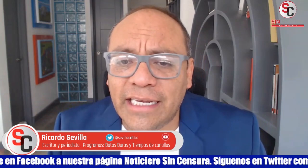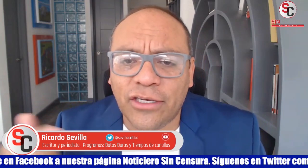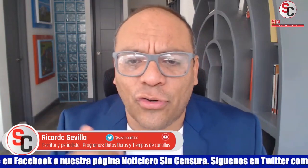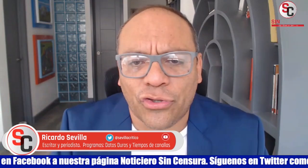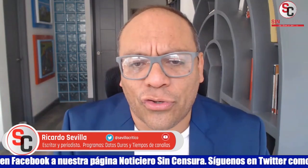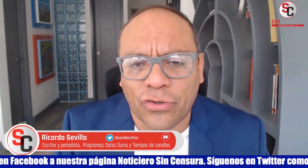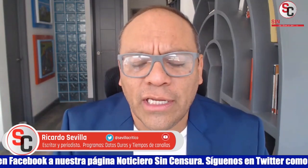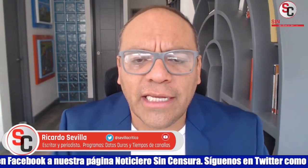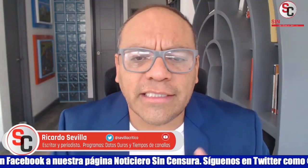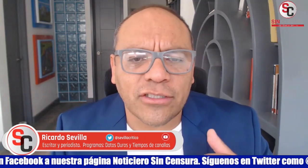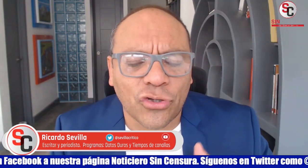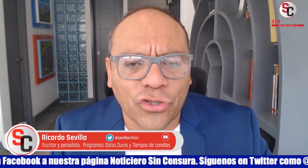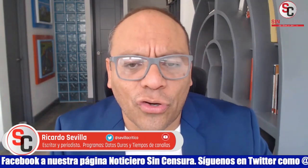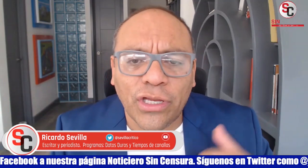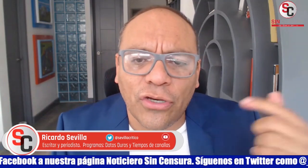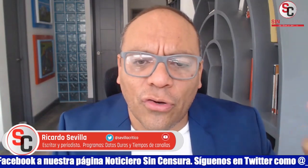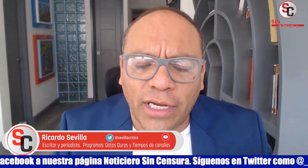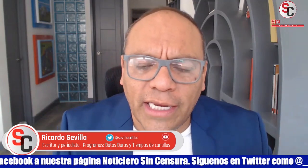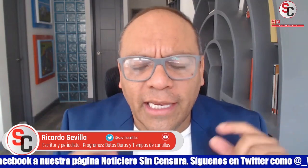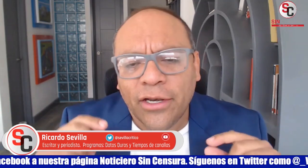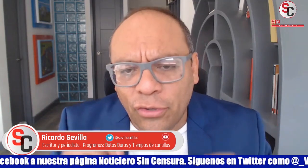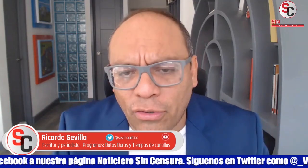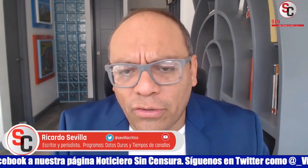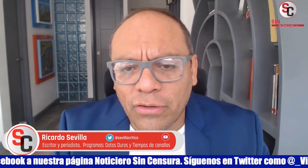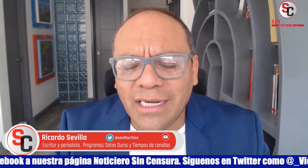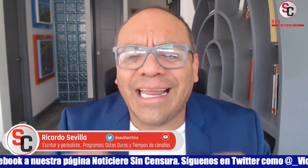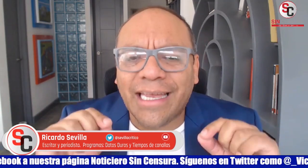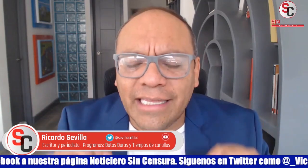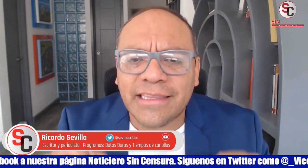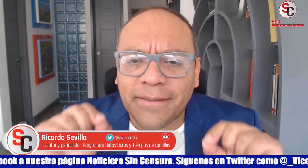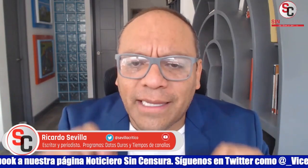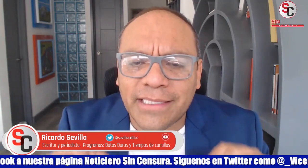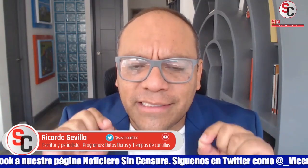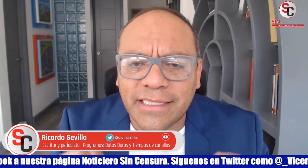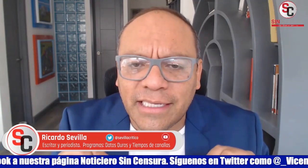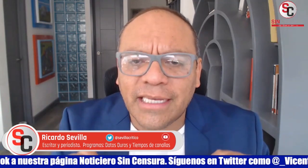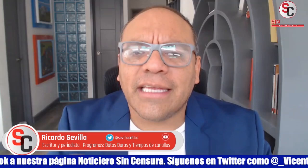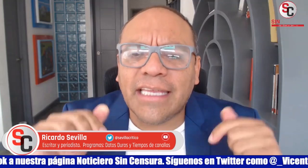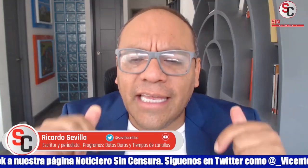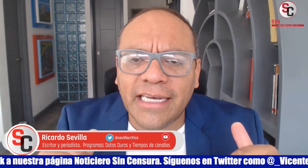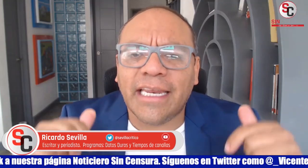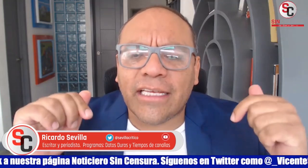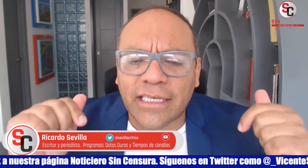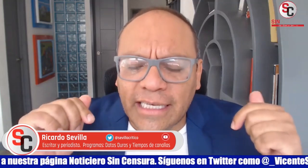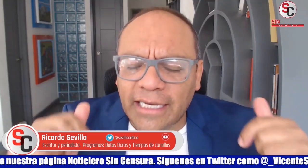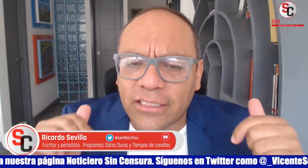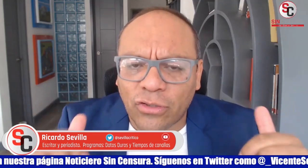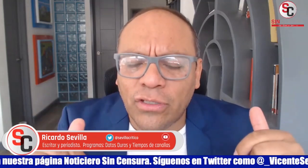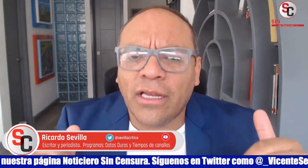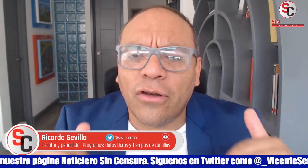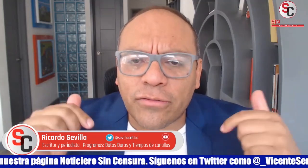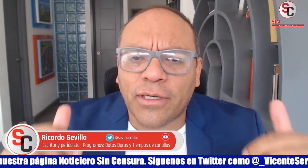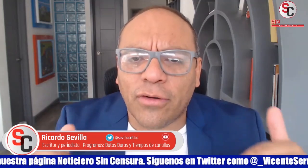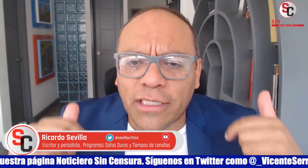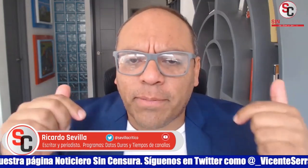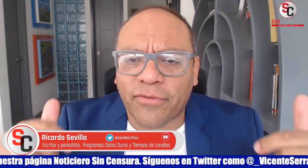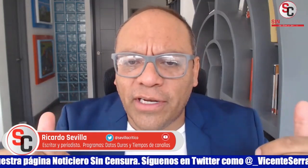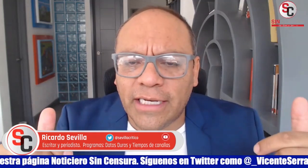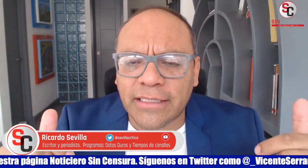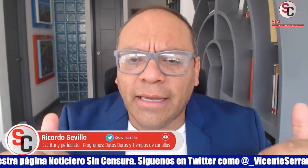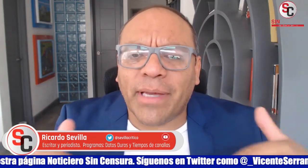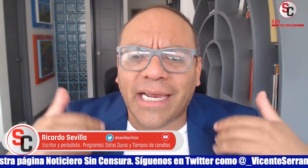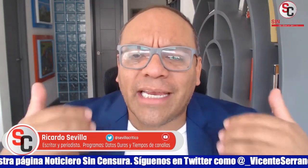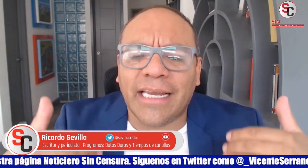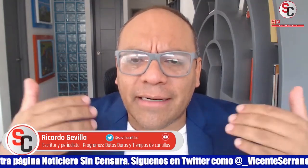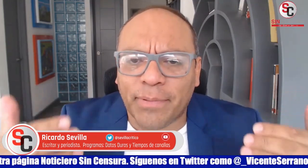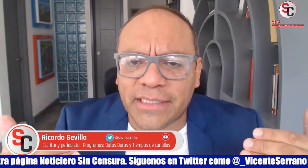es él y no yo, es que soy yo y no él. No, la gente va a decidir quiénes son los mejores